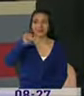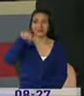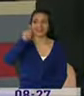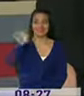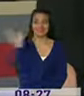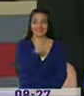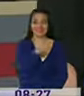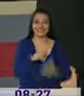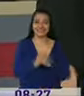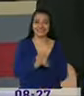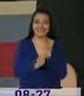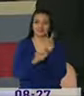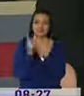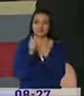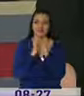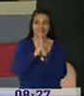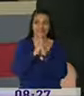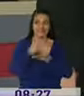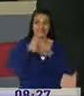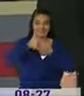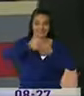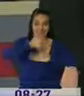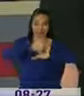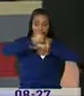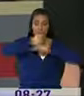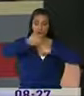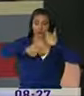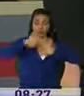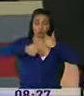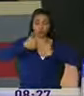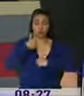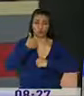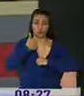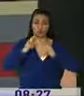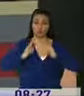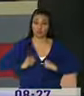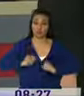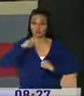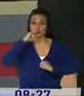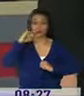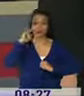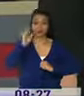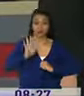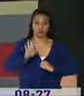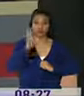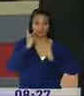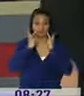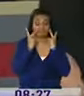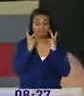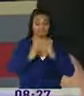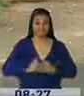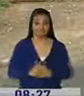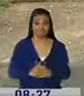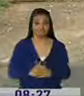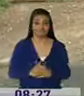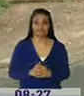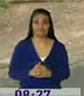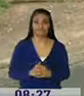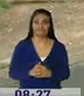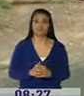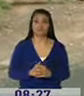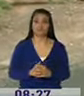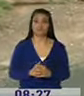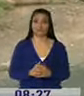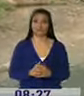moradores piden ayuda a las autoridades, ya que este problema está afectando a la salud de los niños del sector. Veamos por qué. Moradores